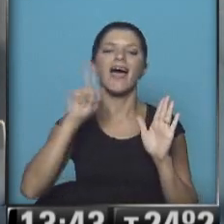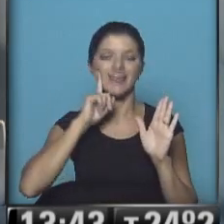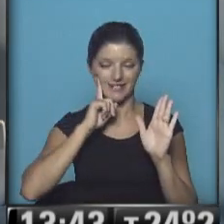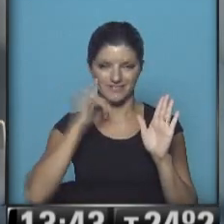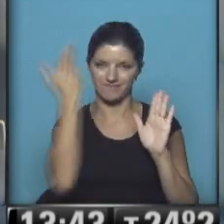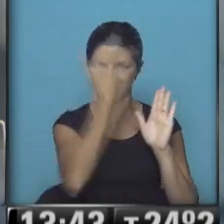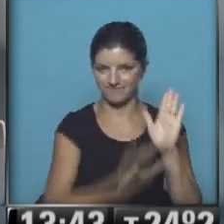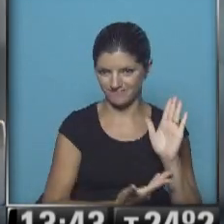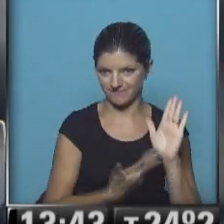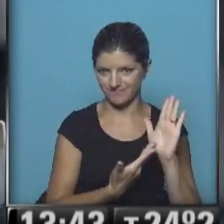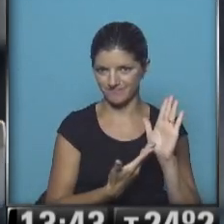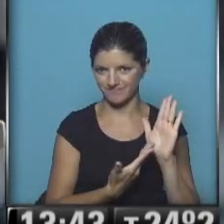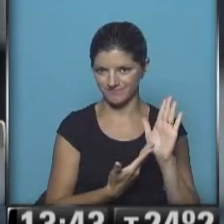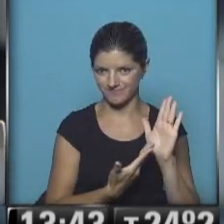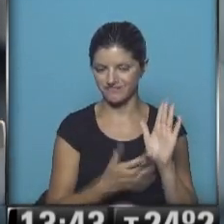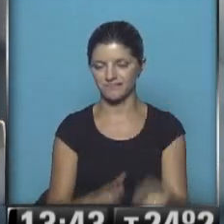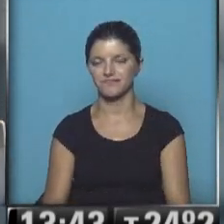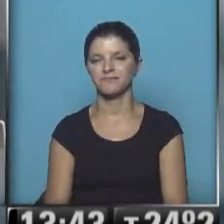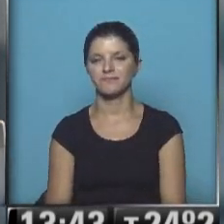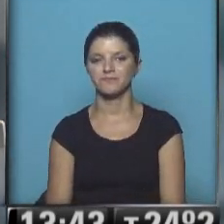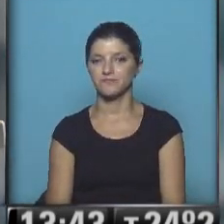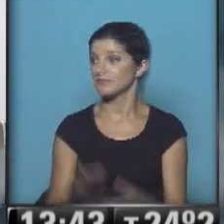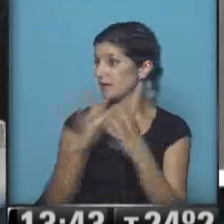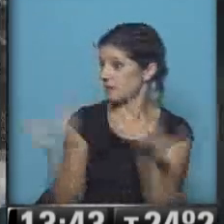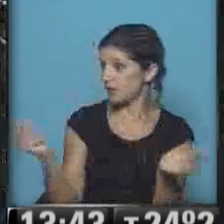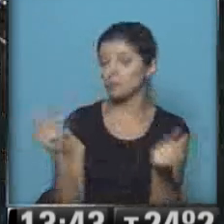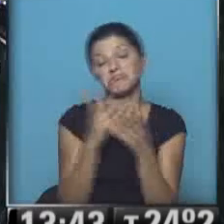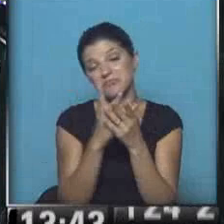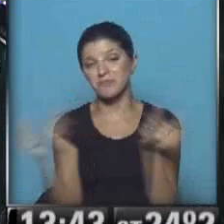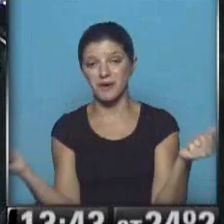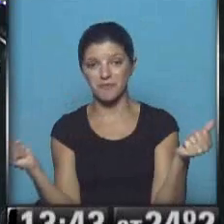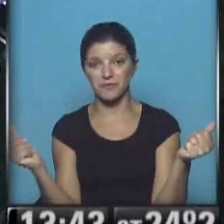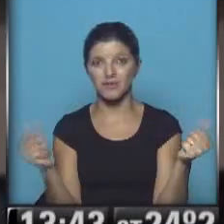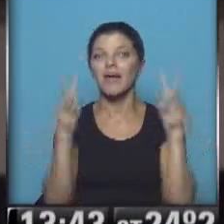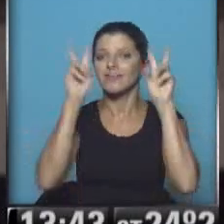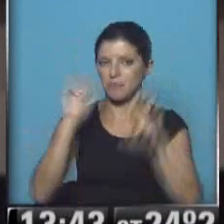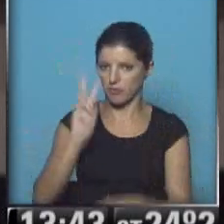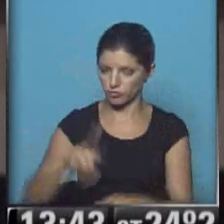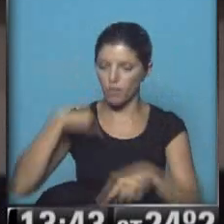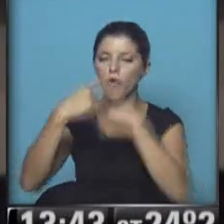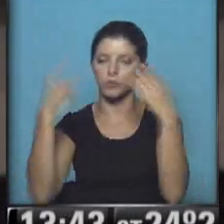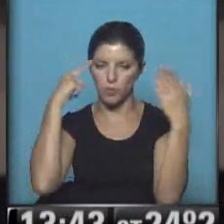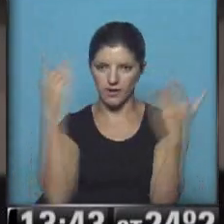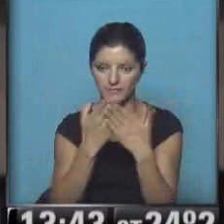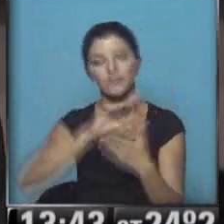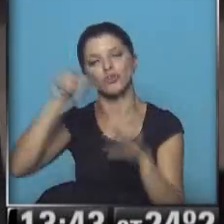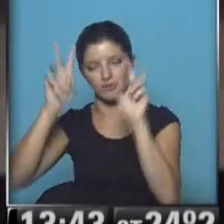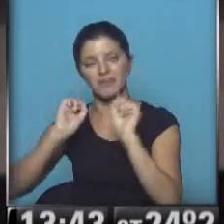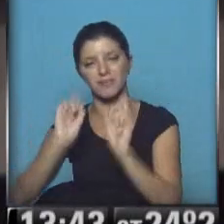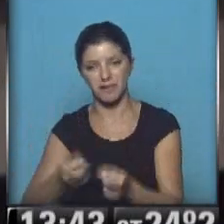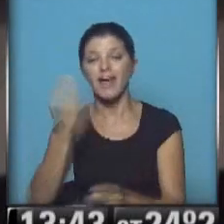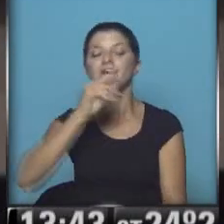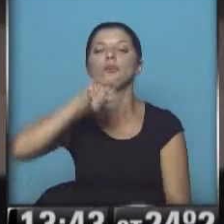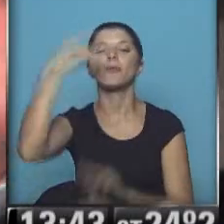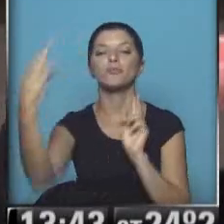trata justamente nos vamos nos vamos seguramente el tema Venezuela lo Seguiremos tratando los otros temas también nos vamos hasta el